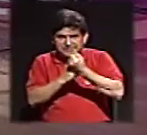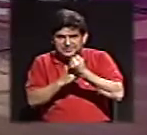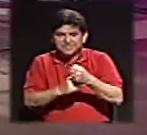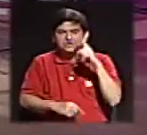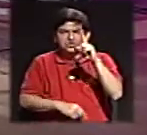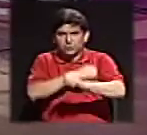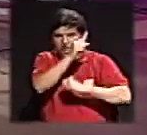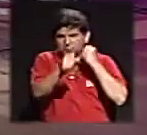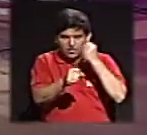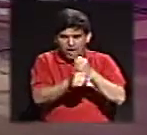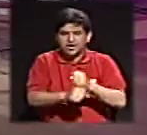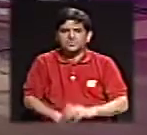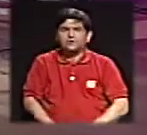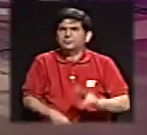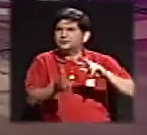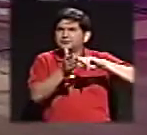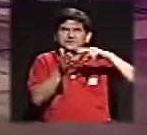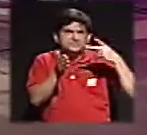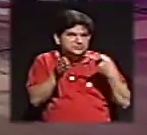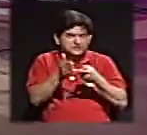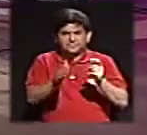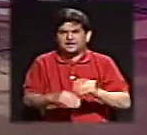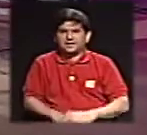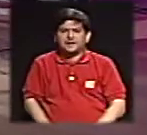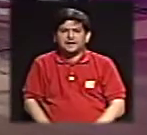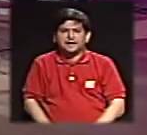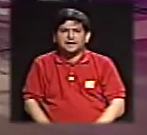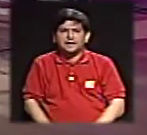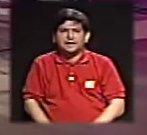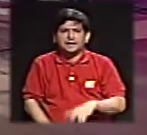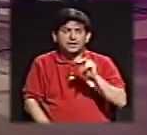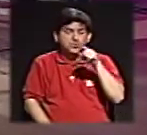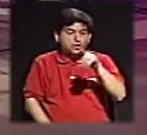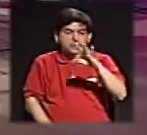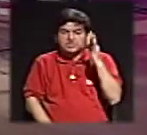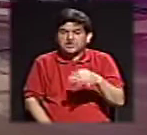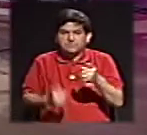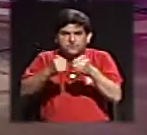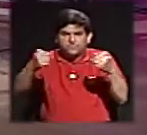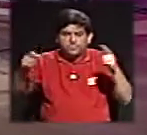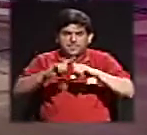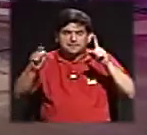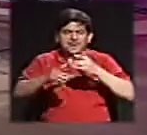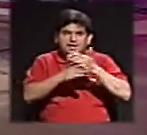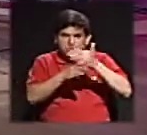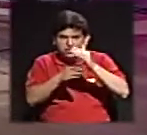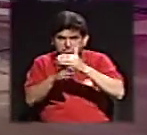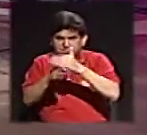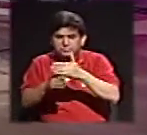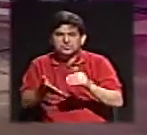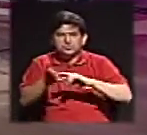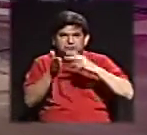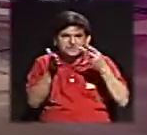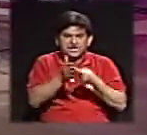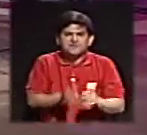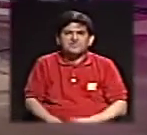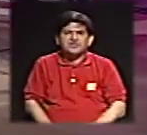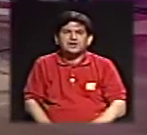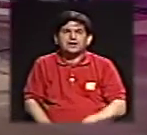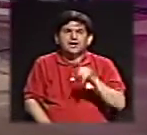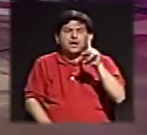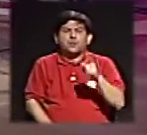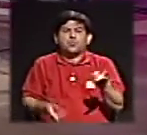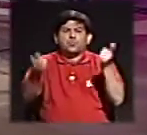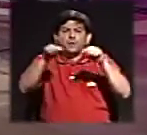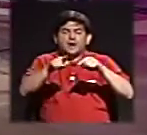por año. Entonces, esto quiere decir que no estarán espaciados de esta manera, pero si hiciéramos la distribución, estamos hablando de más de un caso